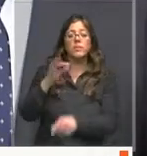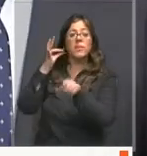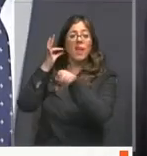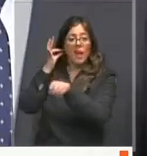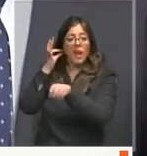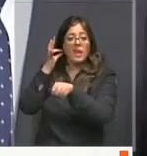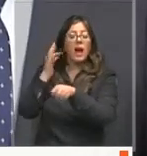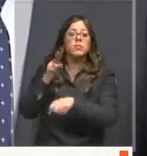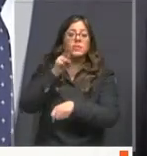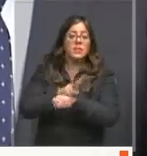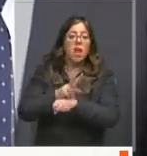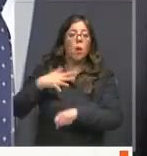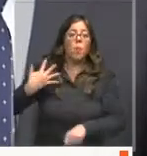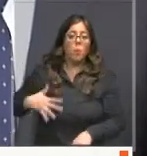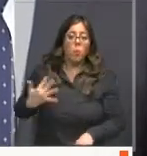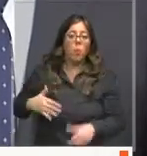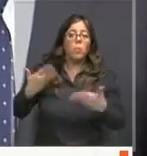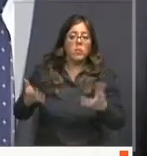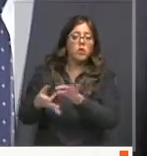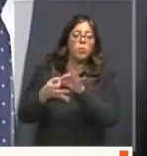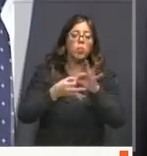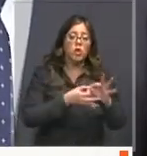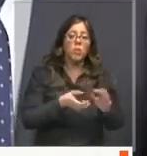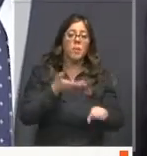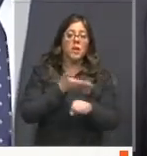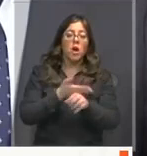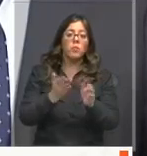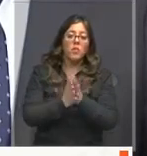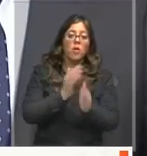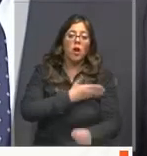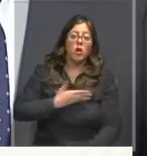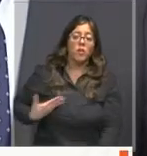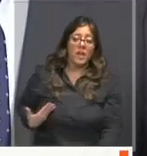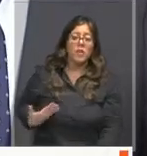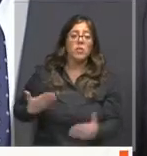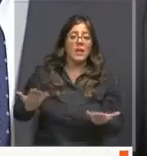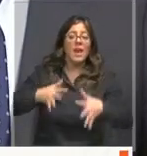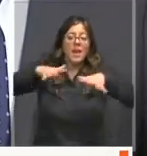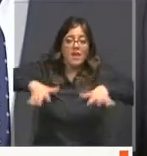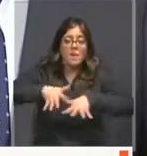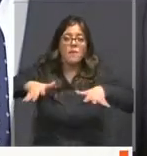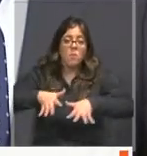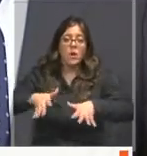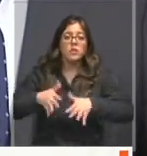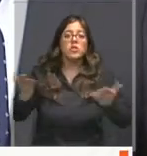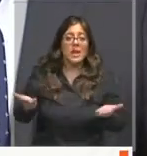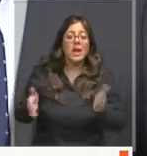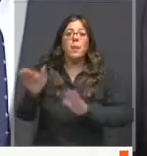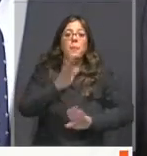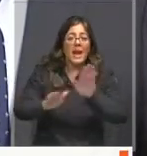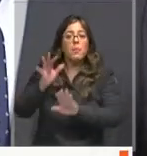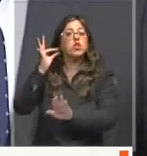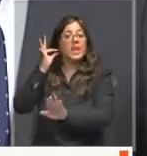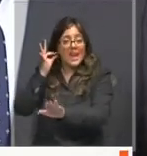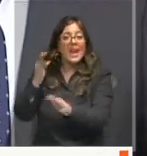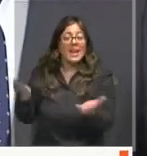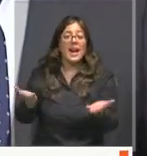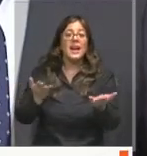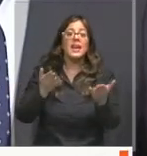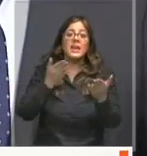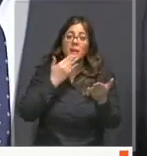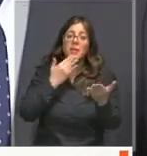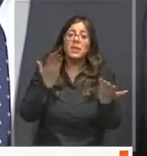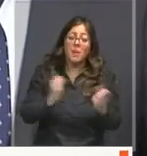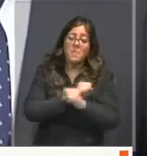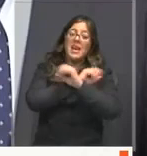un testigo clave es por eso que le venimos a pedir al gobierno que haga todos los esfuerzos para protegerla para que así se esclarezca